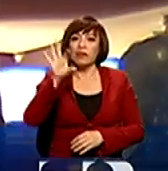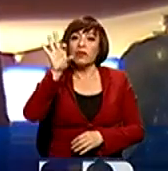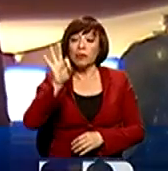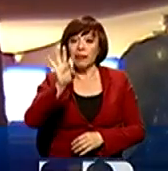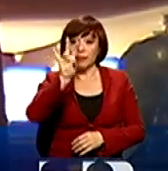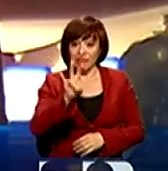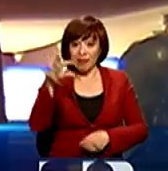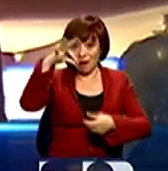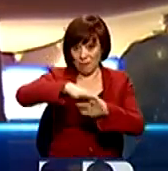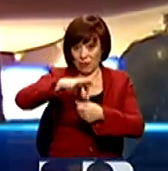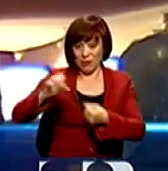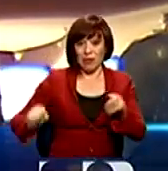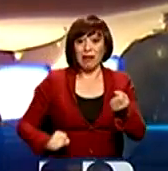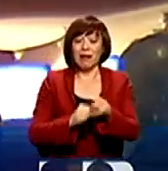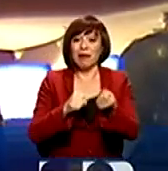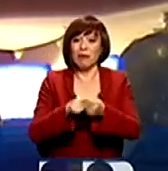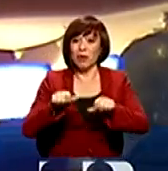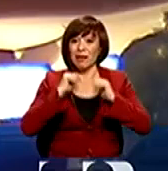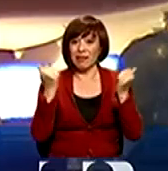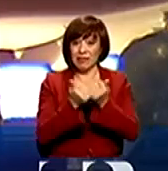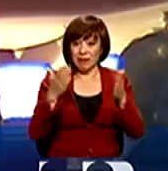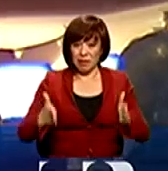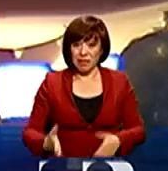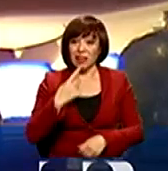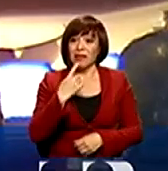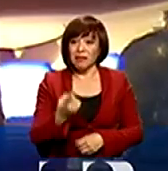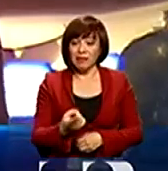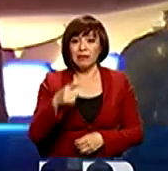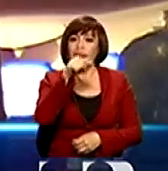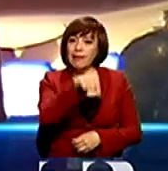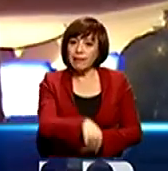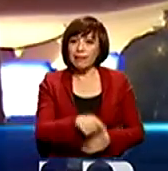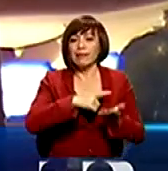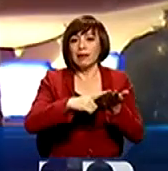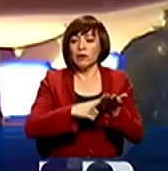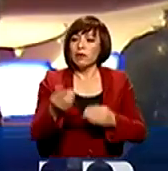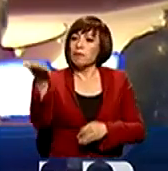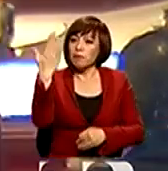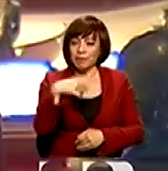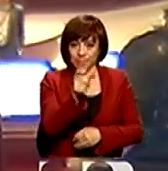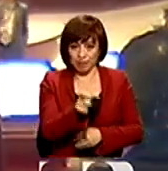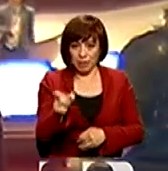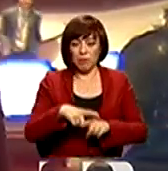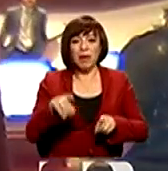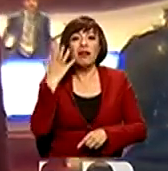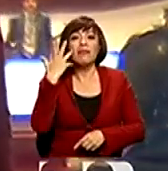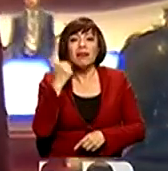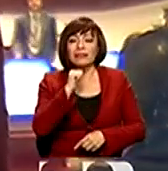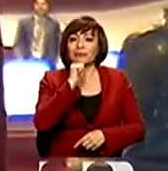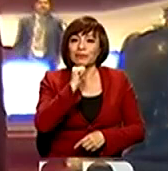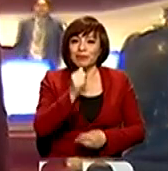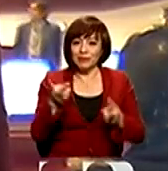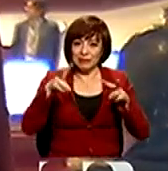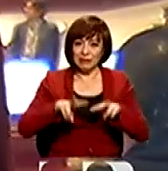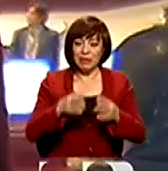la resolución de la asambleísta Lourdes Cuesta para recibir aquí en el Pleno de la Asamblea estas comparecencias, pero aún no hay fecha y con esto también